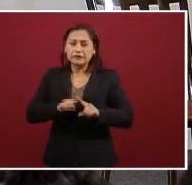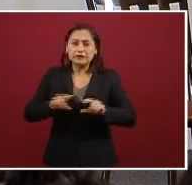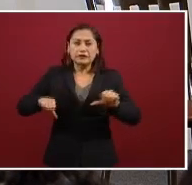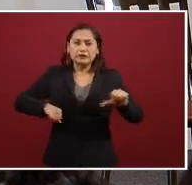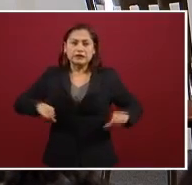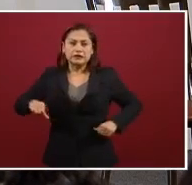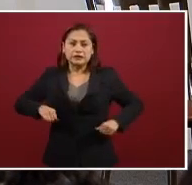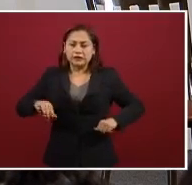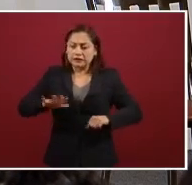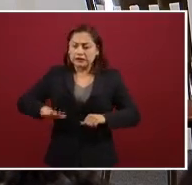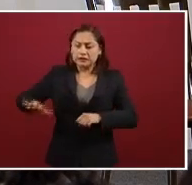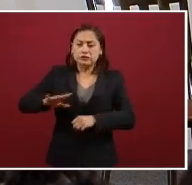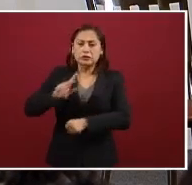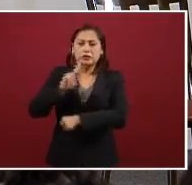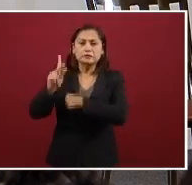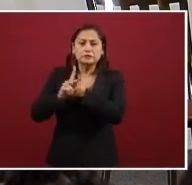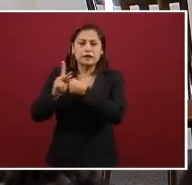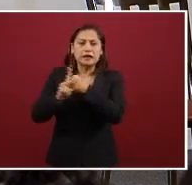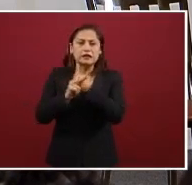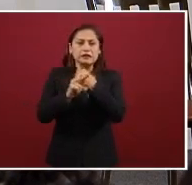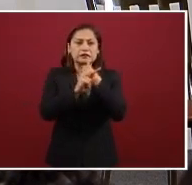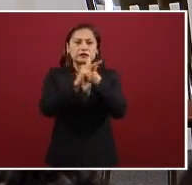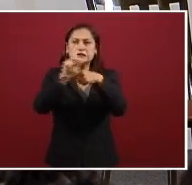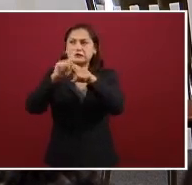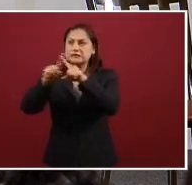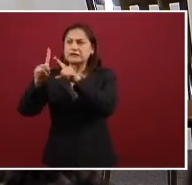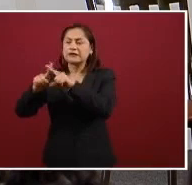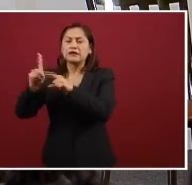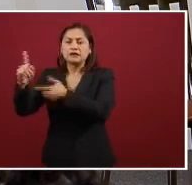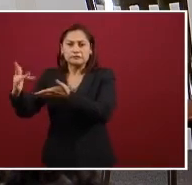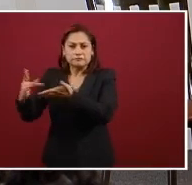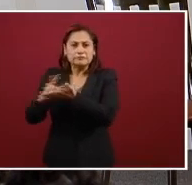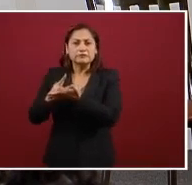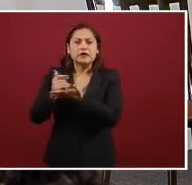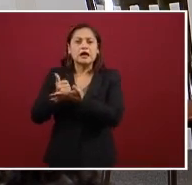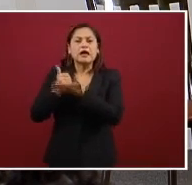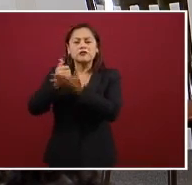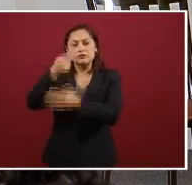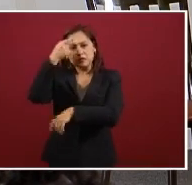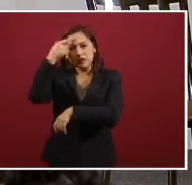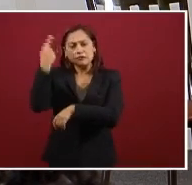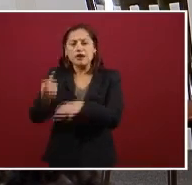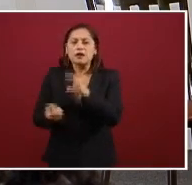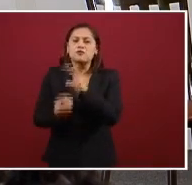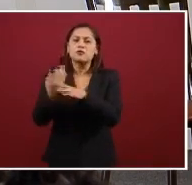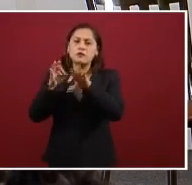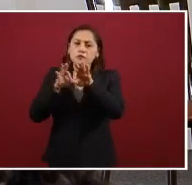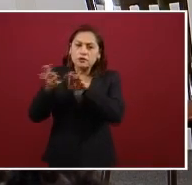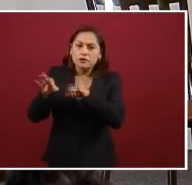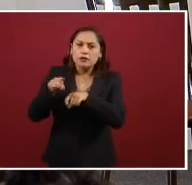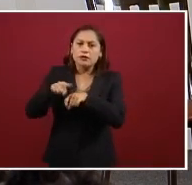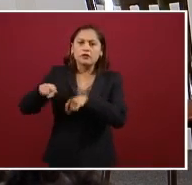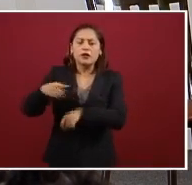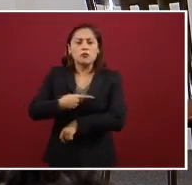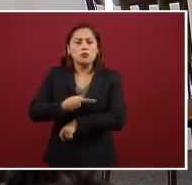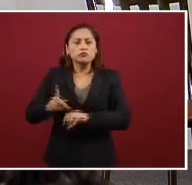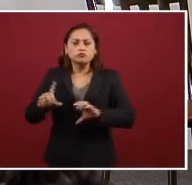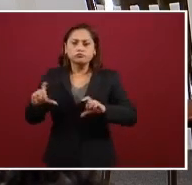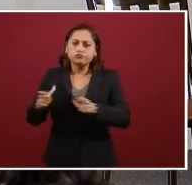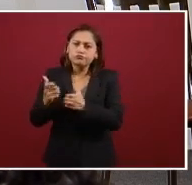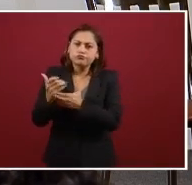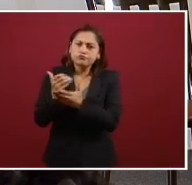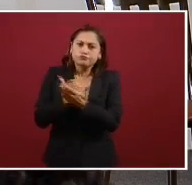recursos para crear empleo en las regiones en las que estamos teniendo dificultades, pobreza y otros